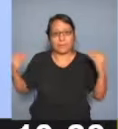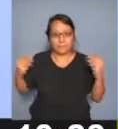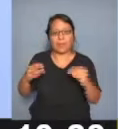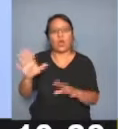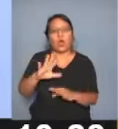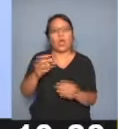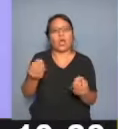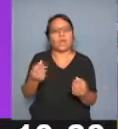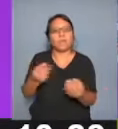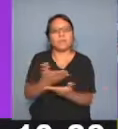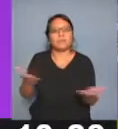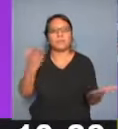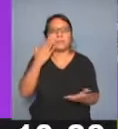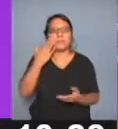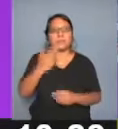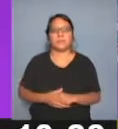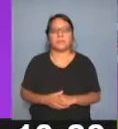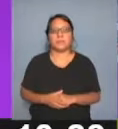estás, Nico? Buenas tardes.